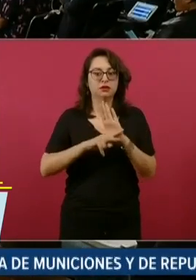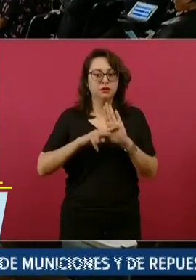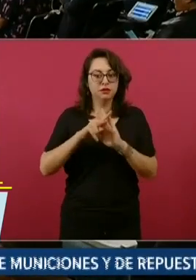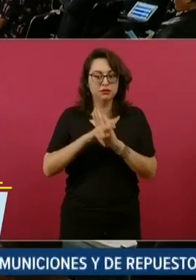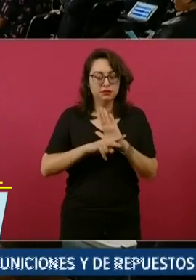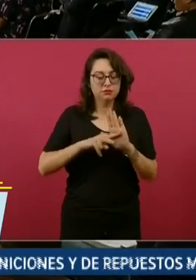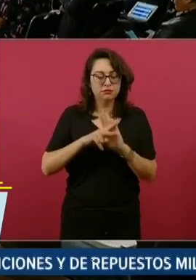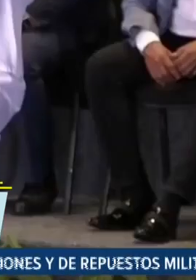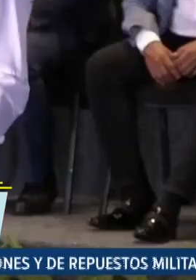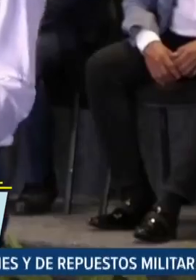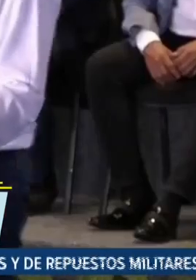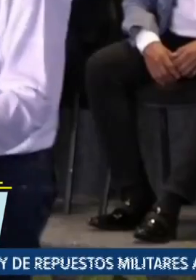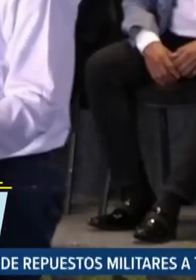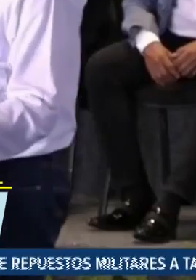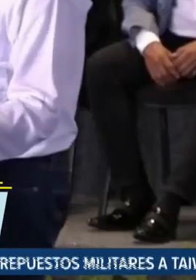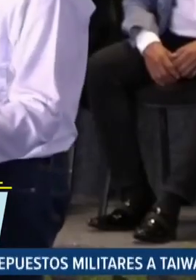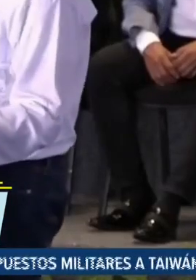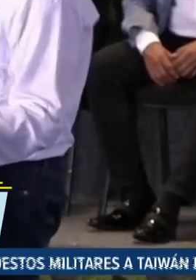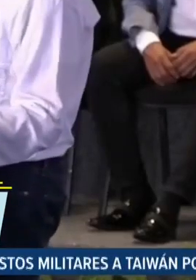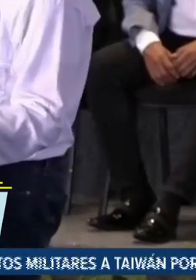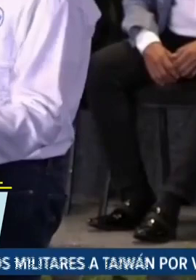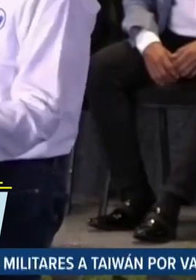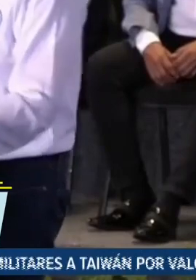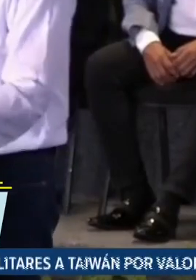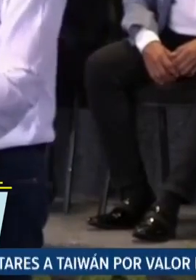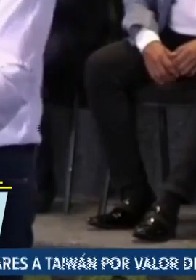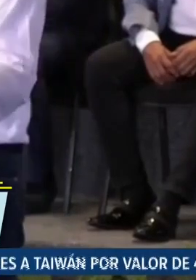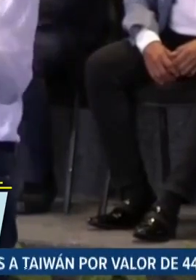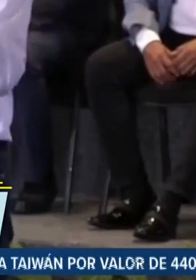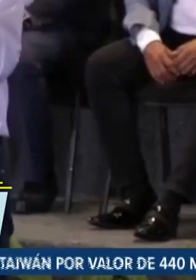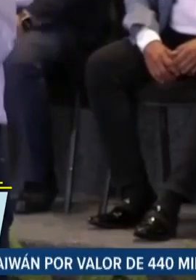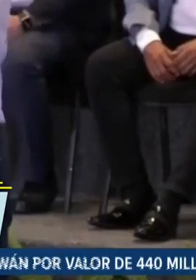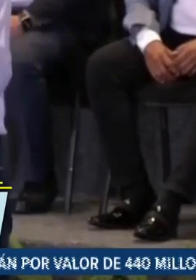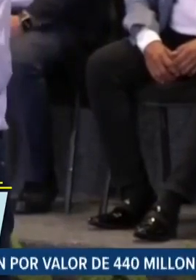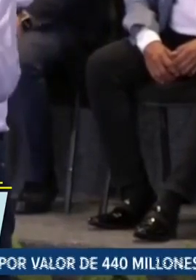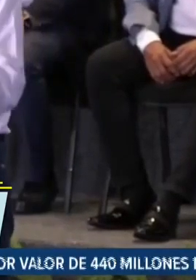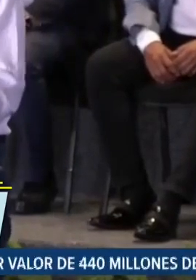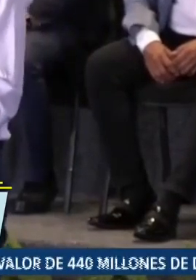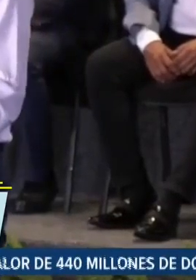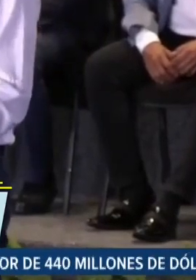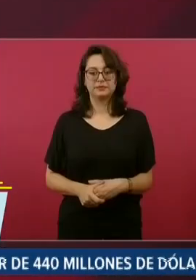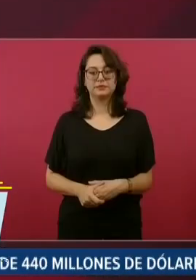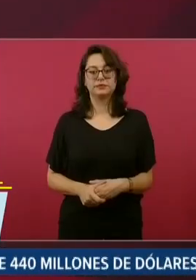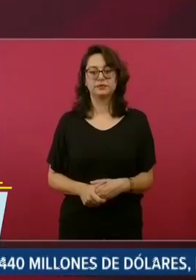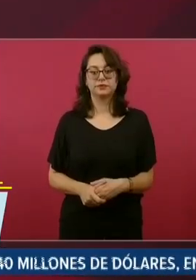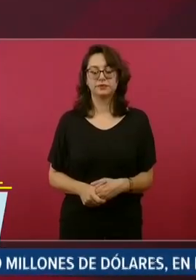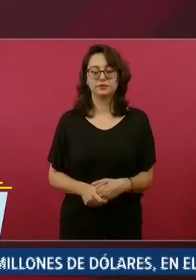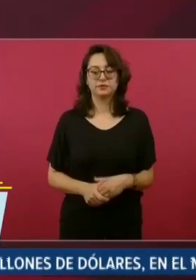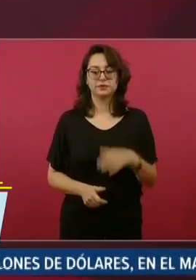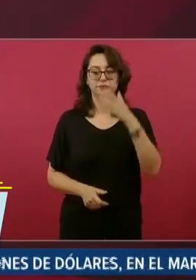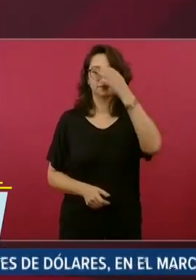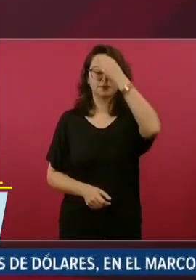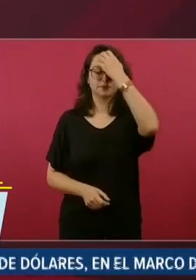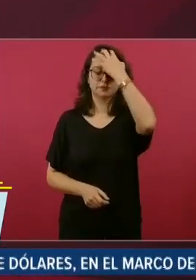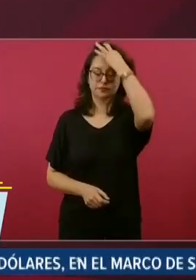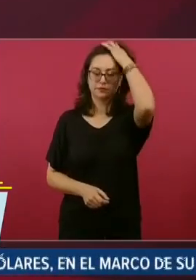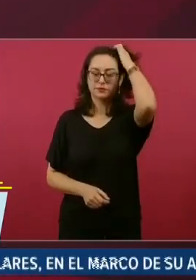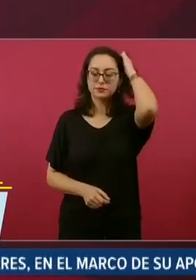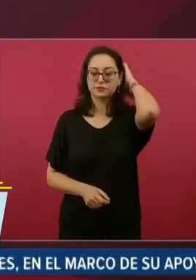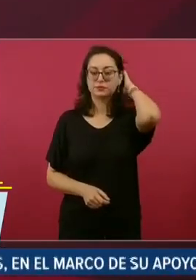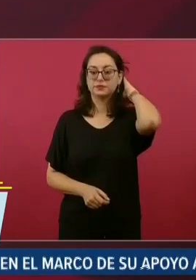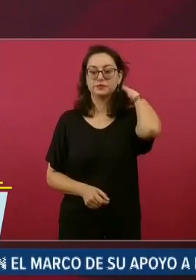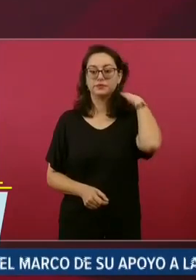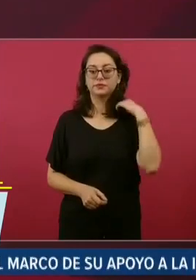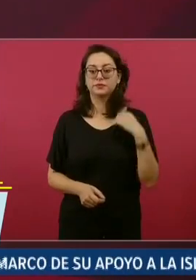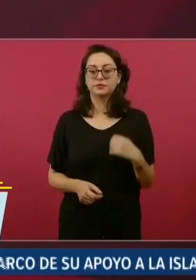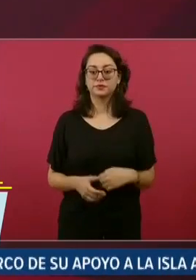así el INE informó que luego de ser notificado el mandatario tiene 24 horas para eliminar las publicaciones referidas en la queja